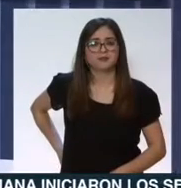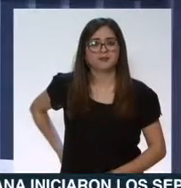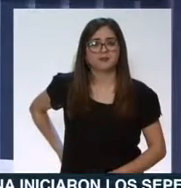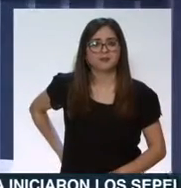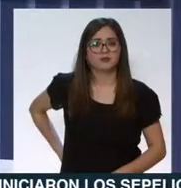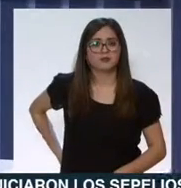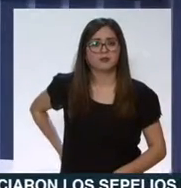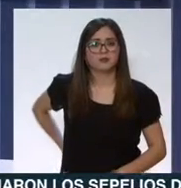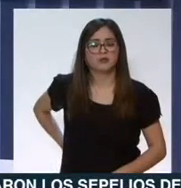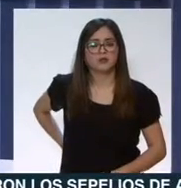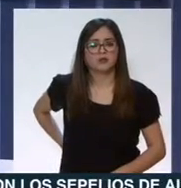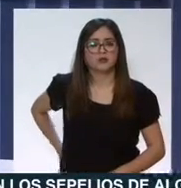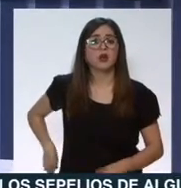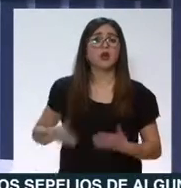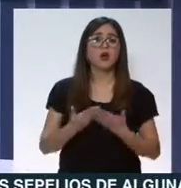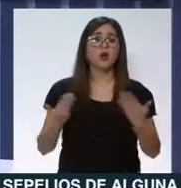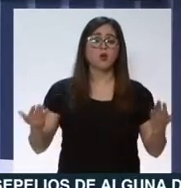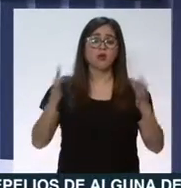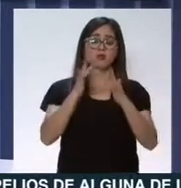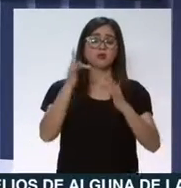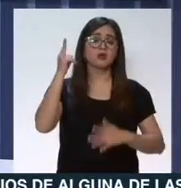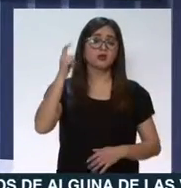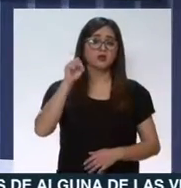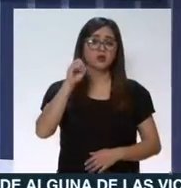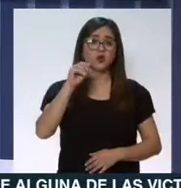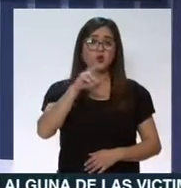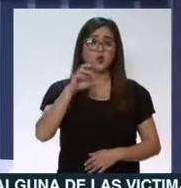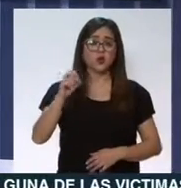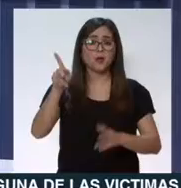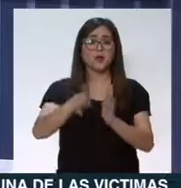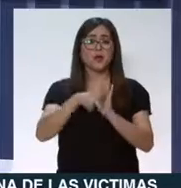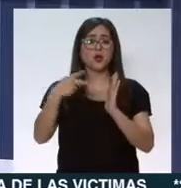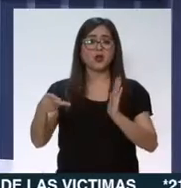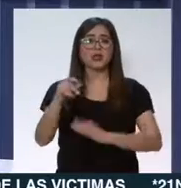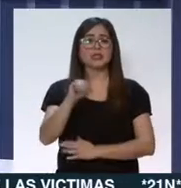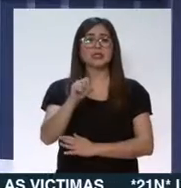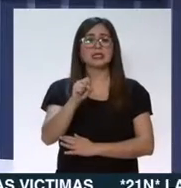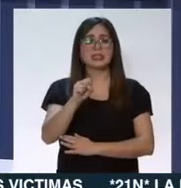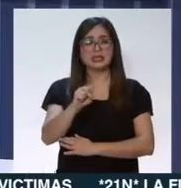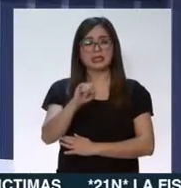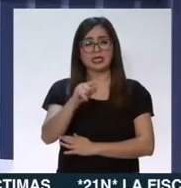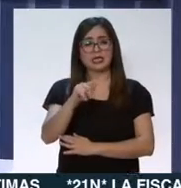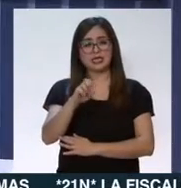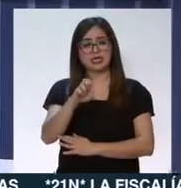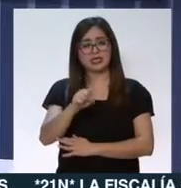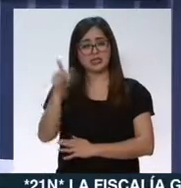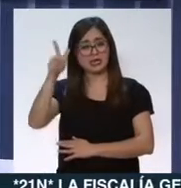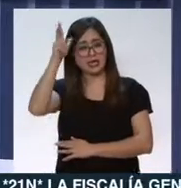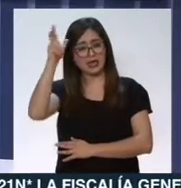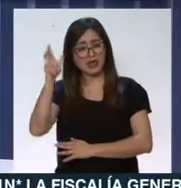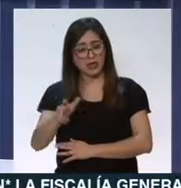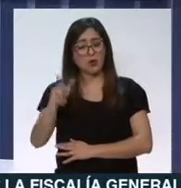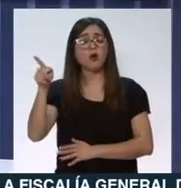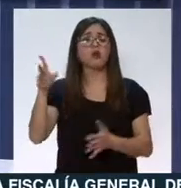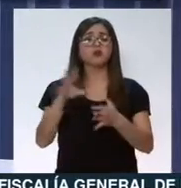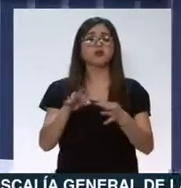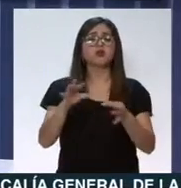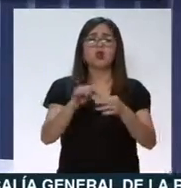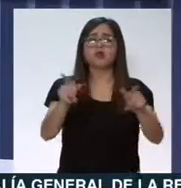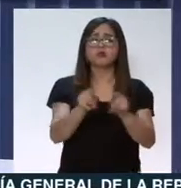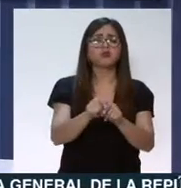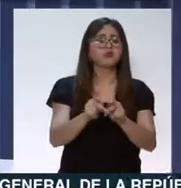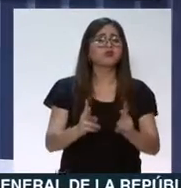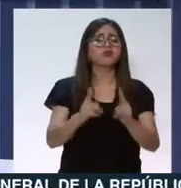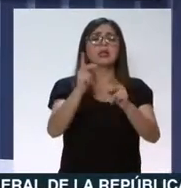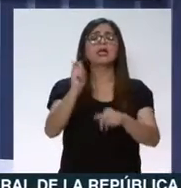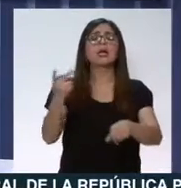Y ahora nos enlazamos con Socorro Ávila, reportera del periódico Síntesis de Hidalgo, quien nos tiene un reporte actualizado de la situación en el municipio